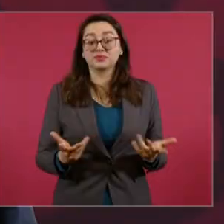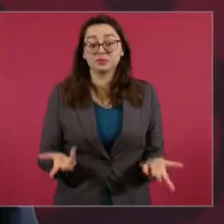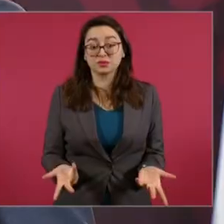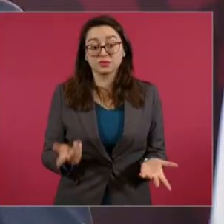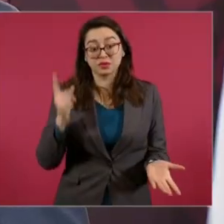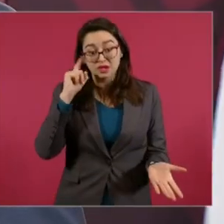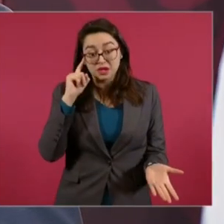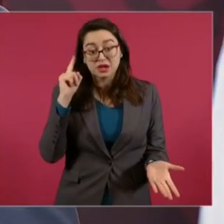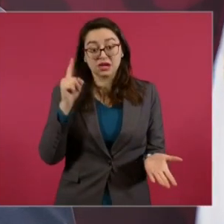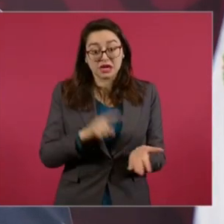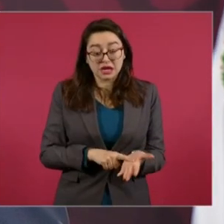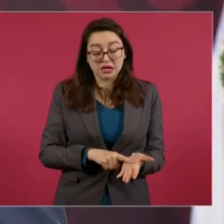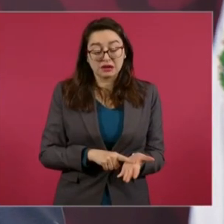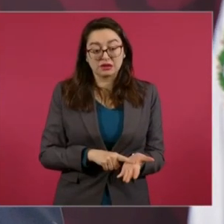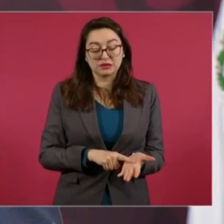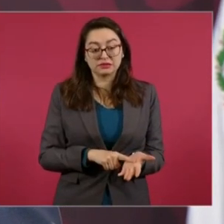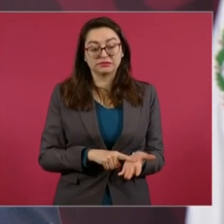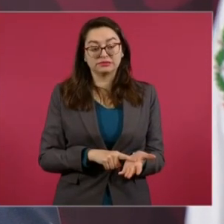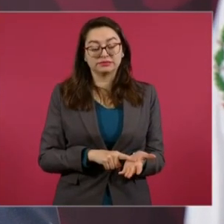ayudado mucho